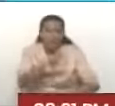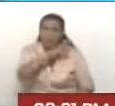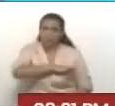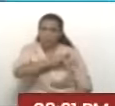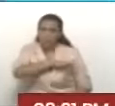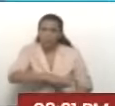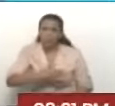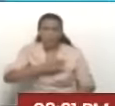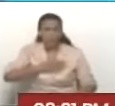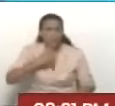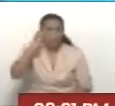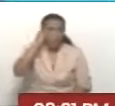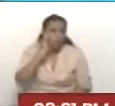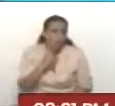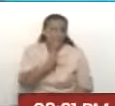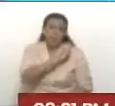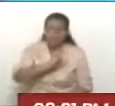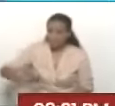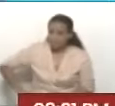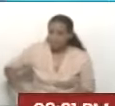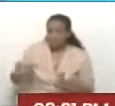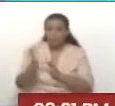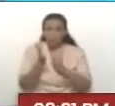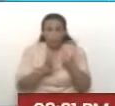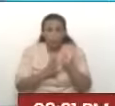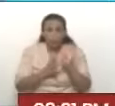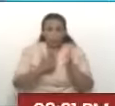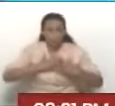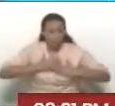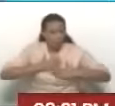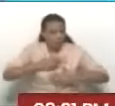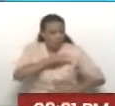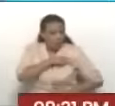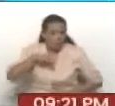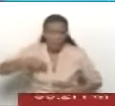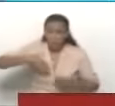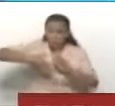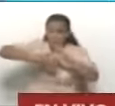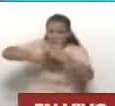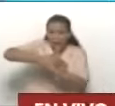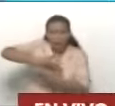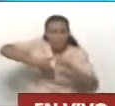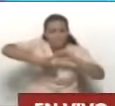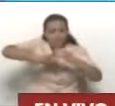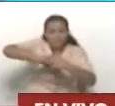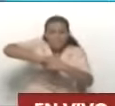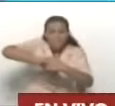americano, bolivariano, cristiano, nuestro nostrico, Made in Venezuela,